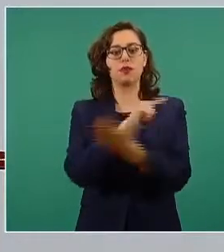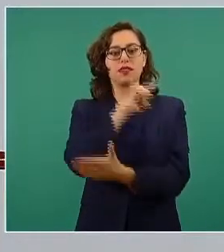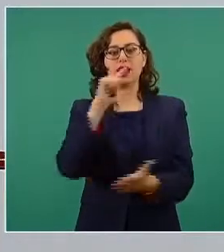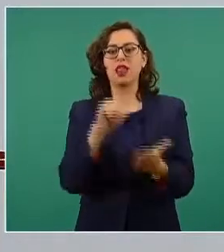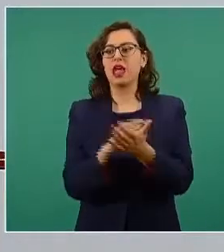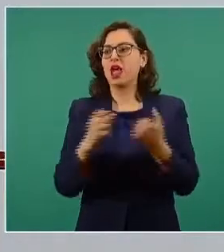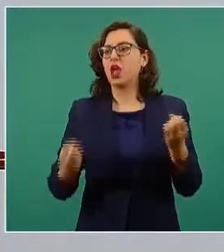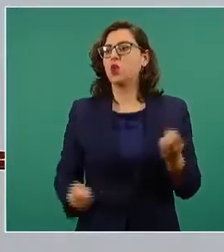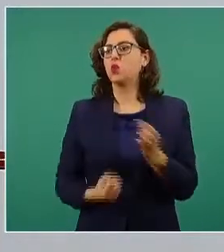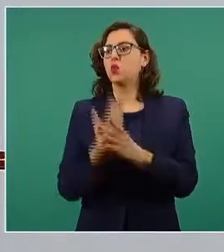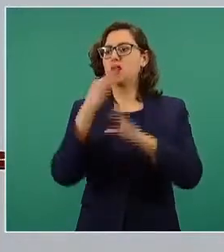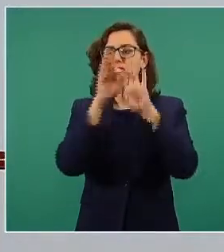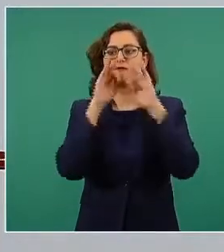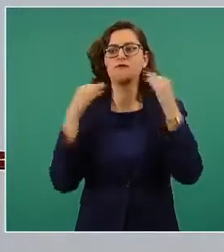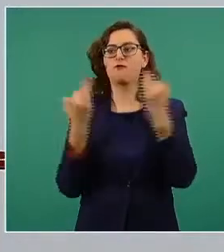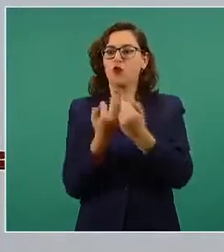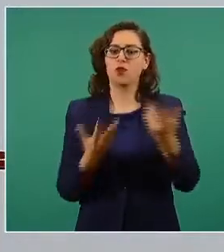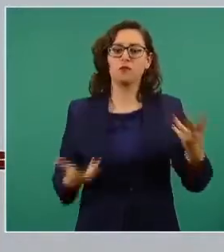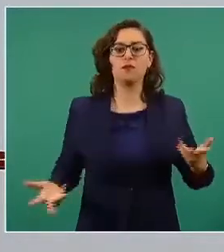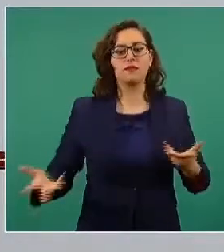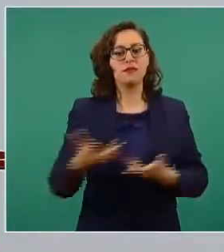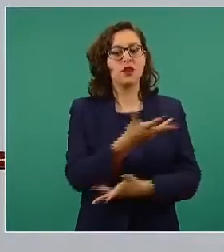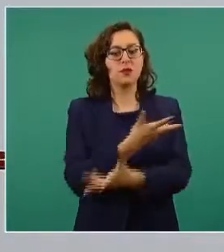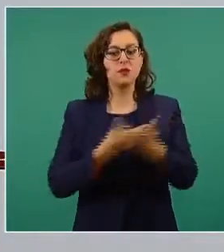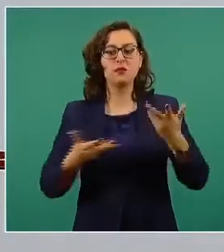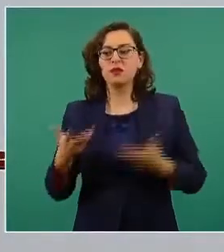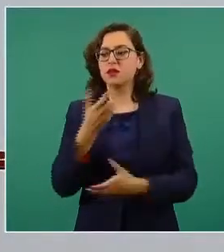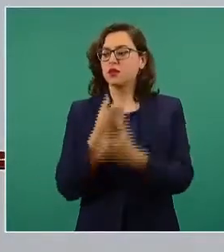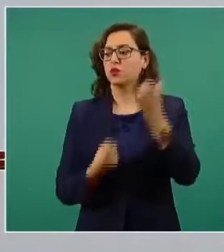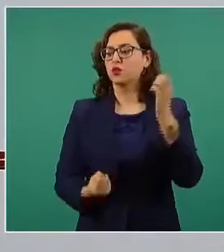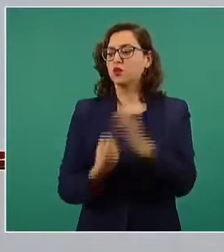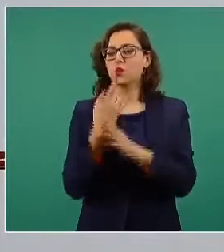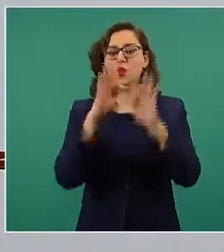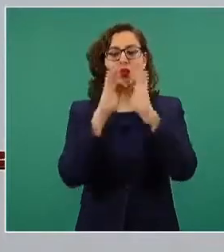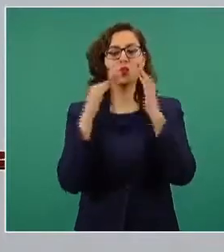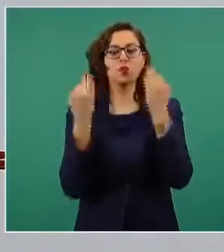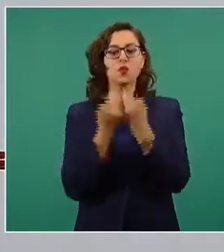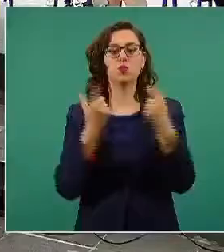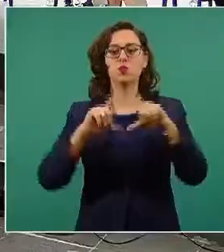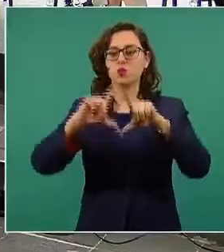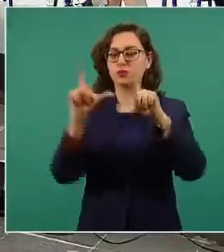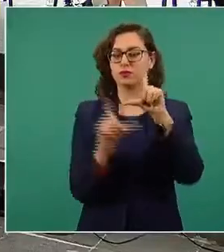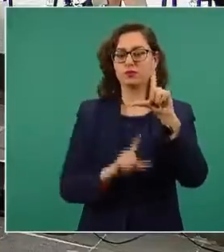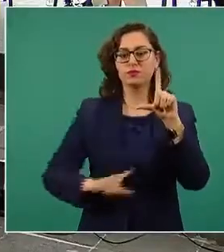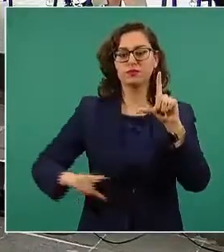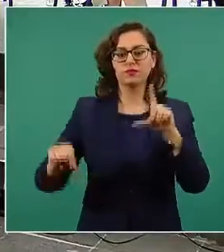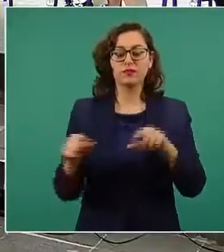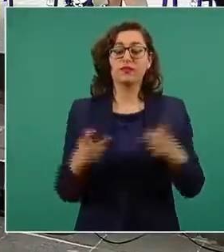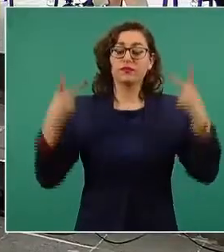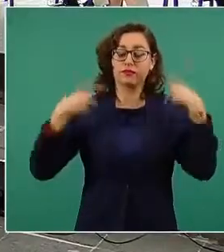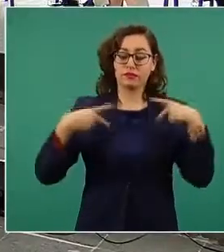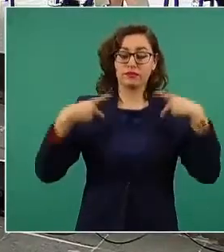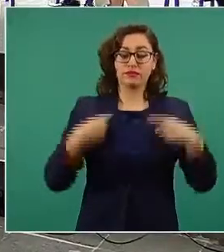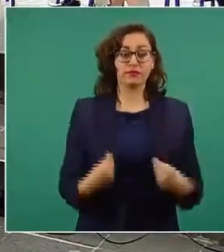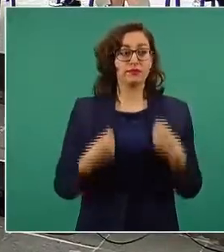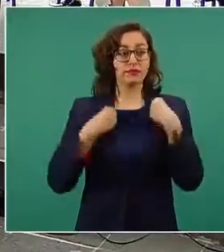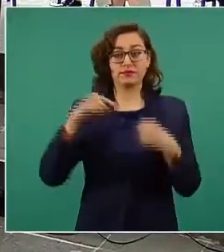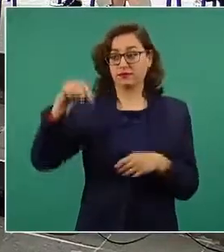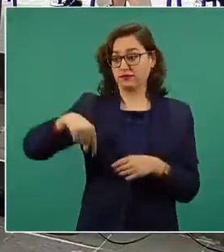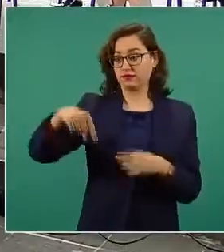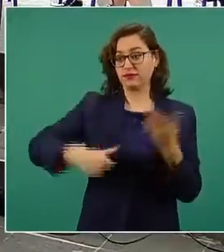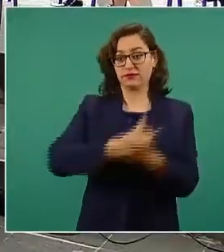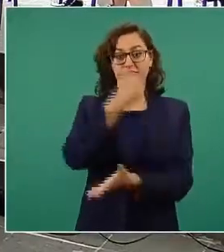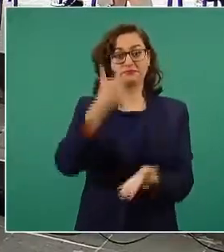convivencia, de una nueva república. Los habitantes de la capital poseen una